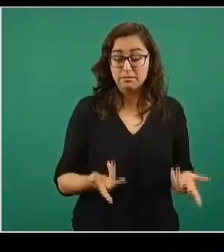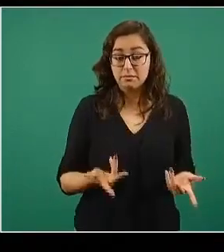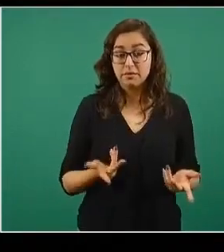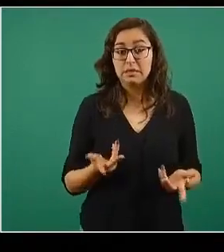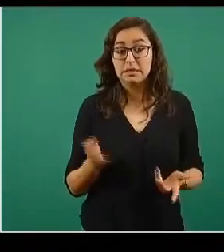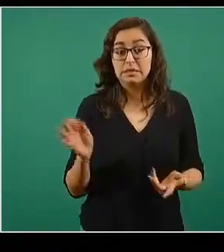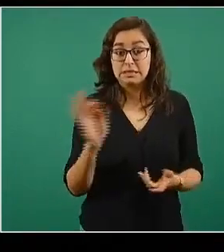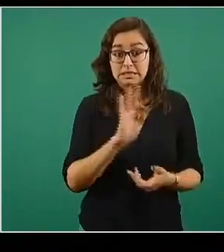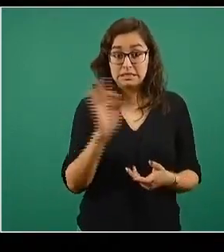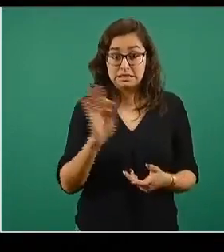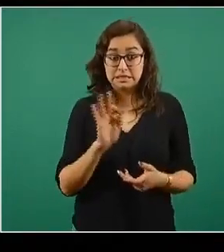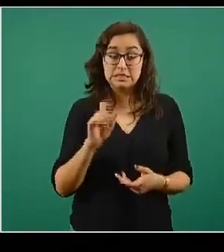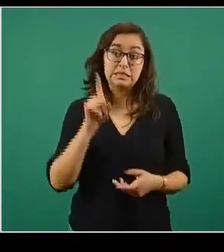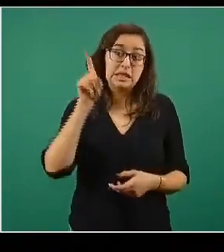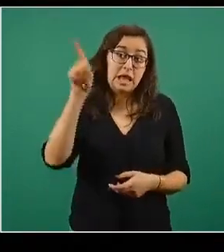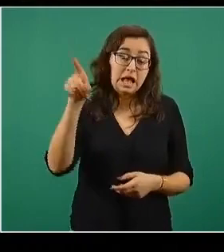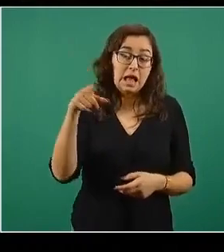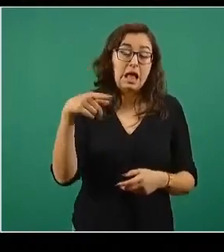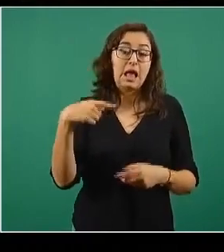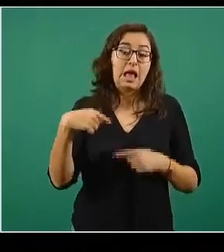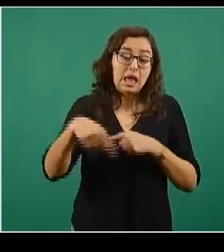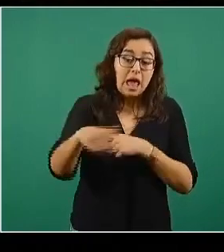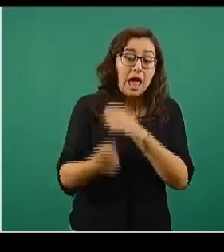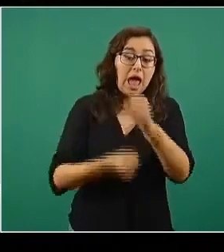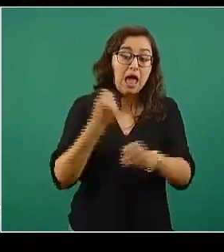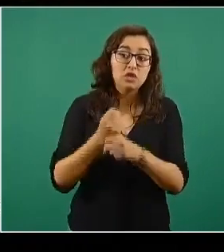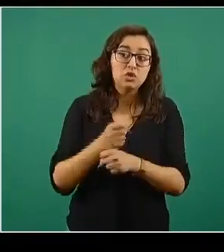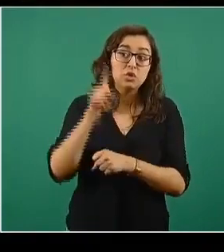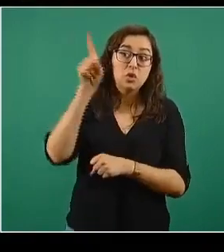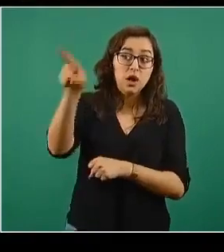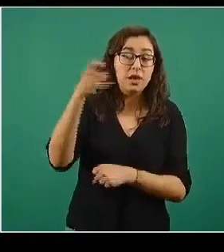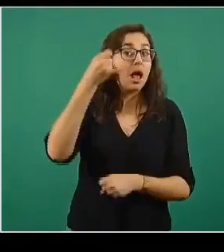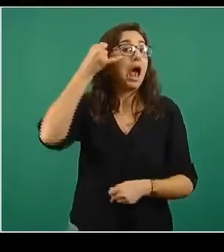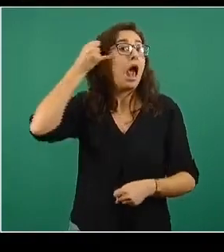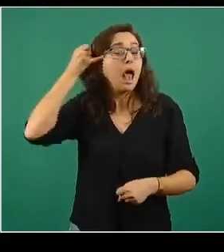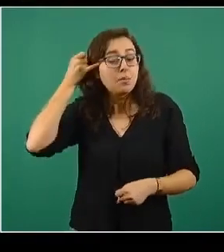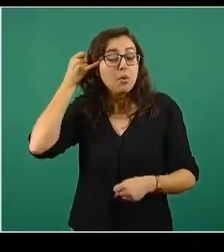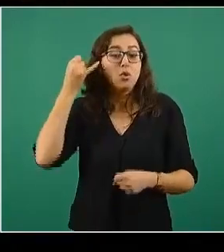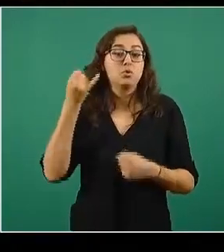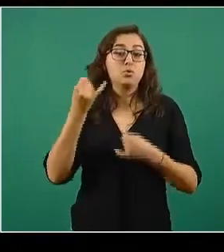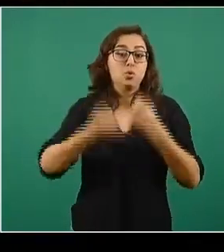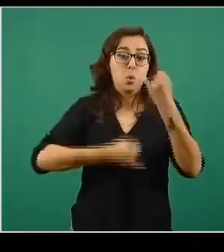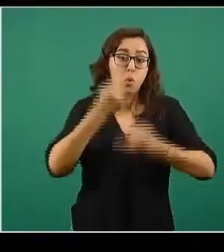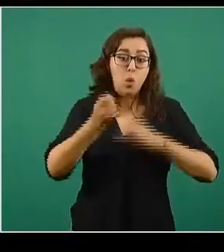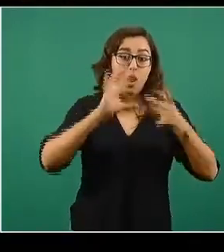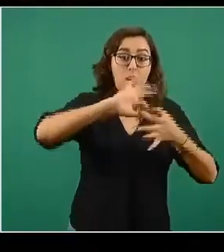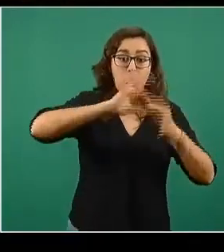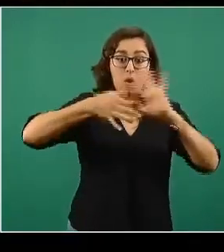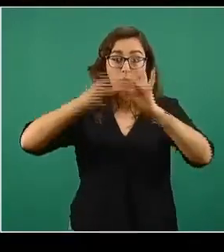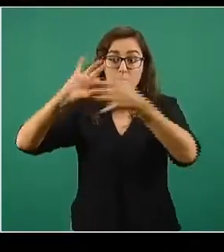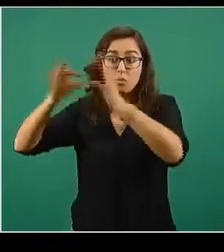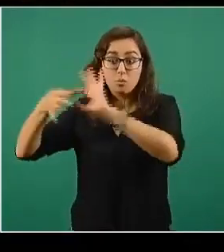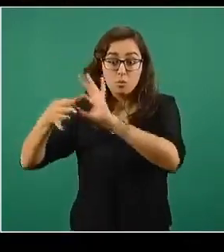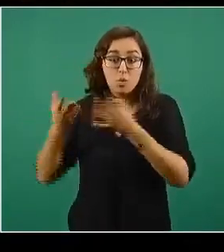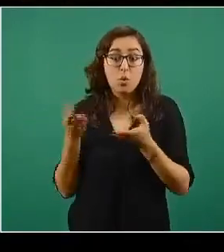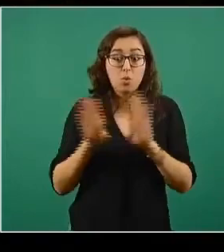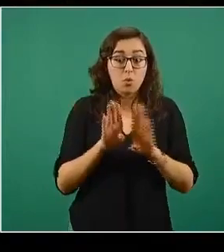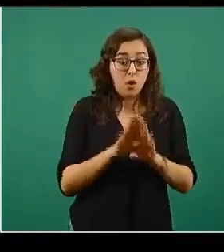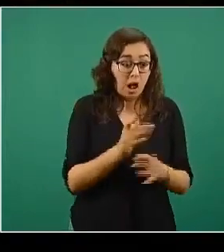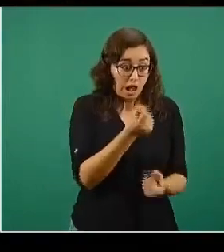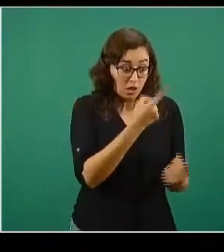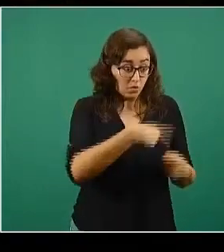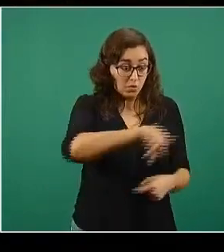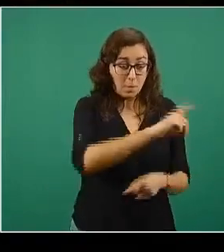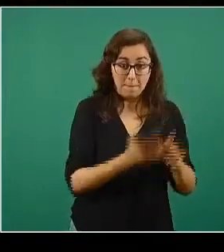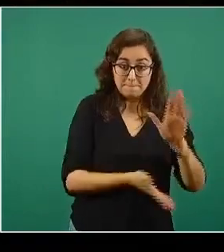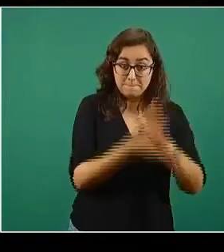los Juegos Olímpicos de Japón se lleven a cabo. Podría haber una excepción, en este caso con los deportistas que lleguen a ir, que la